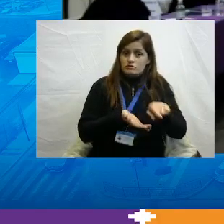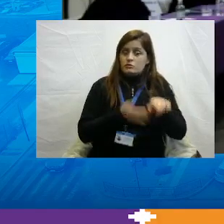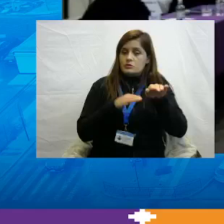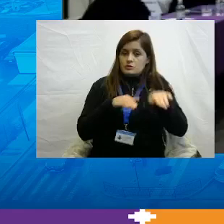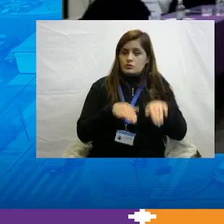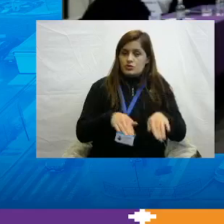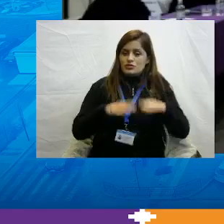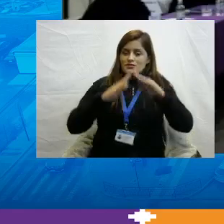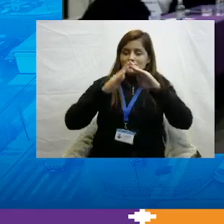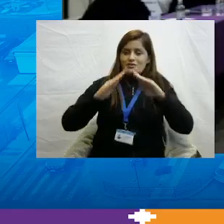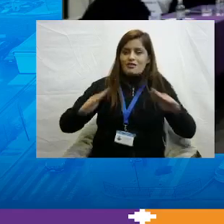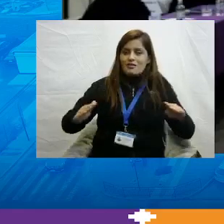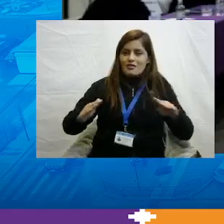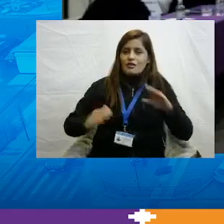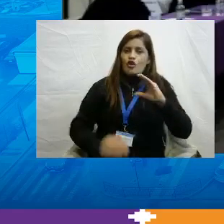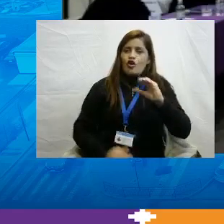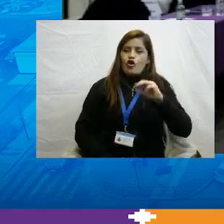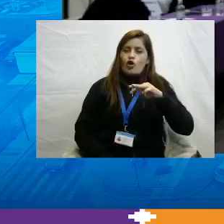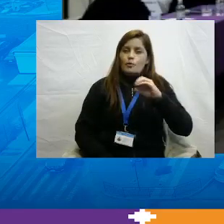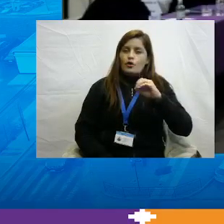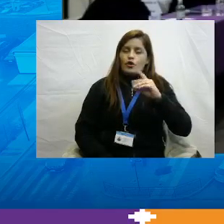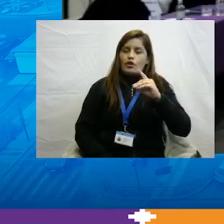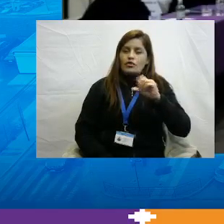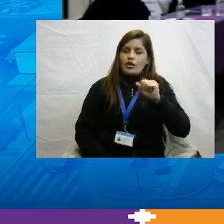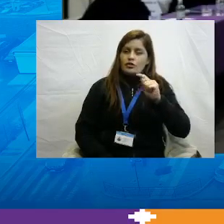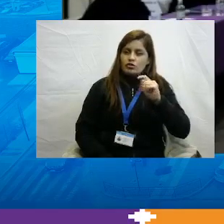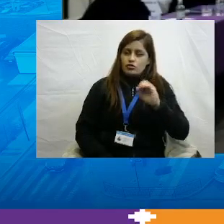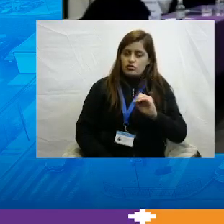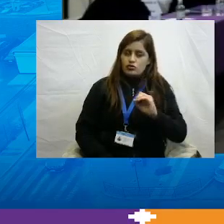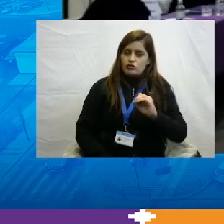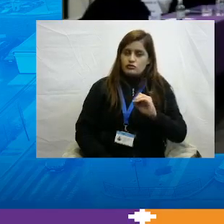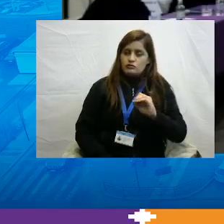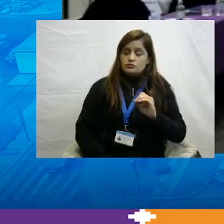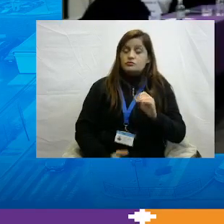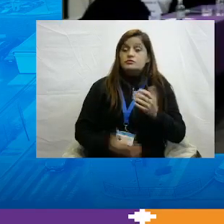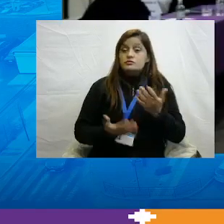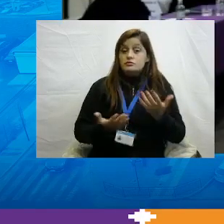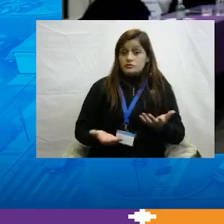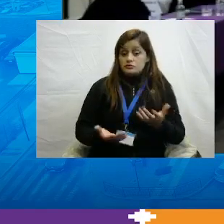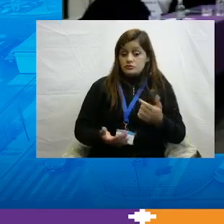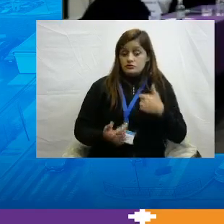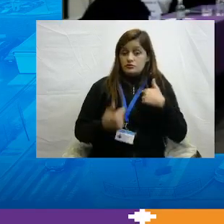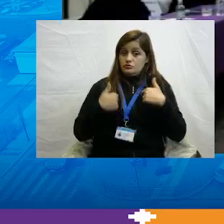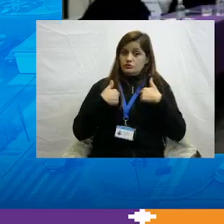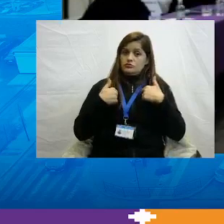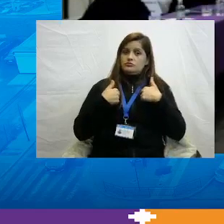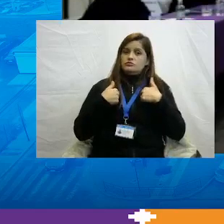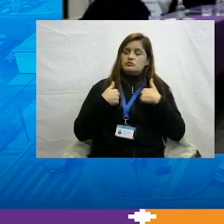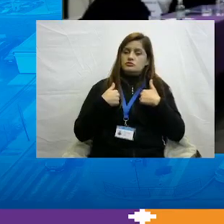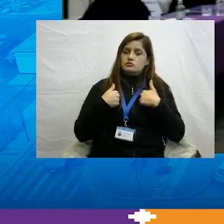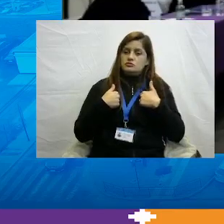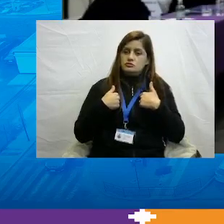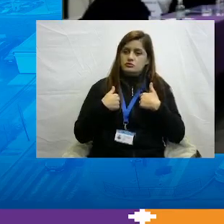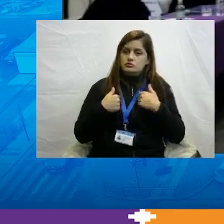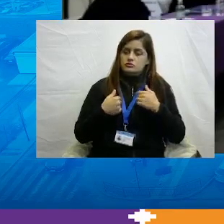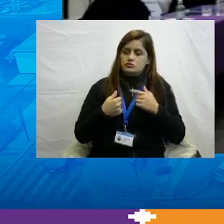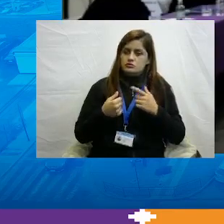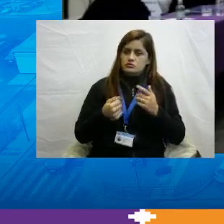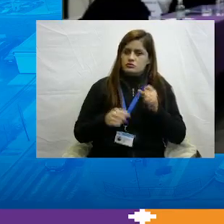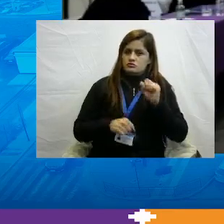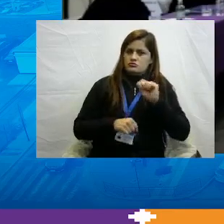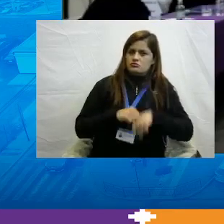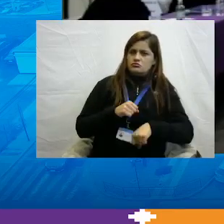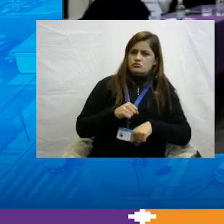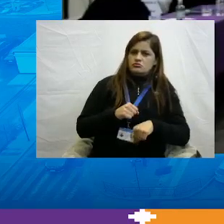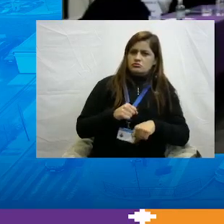esa sede en comodato. Por lo tanto, a lo menos yo, en caso de que esto se apruebe, no